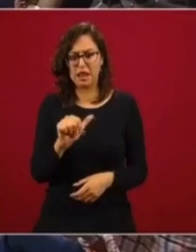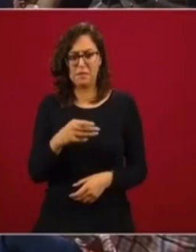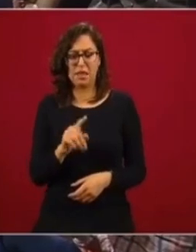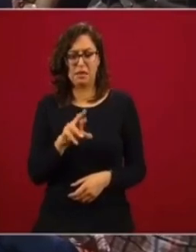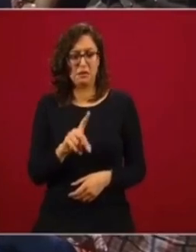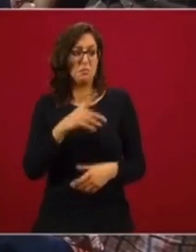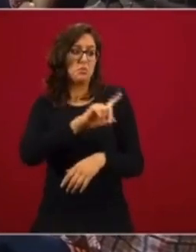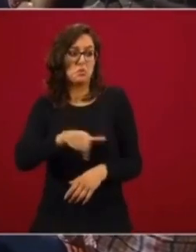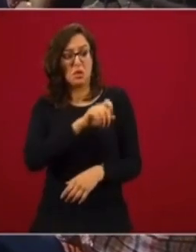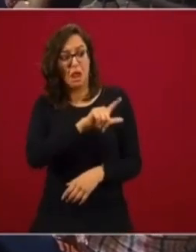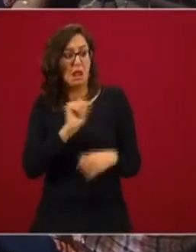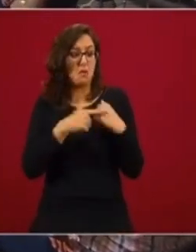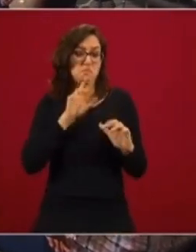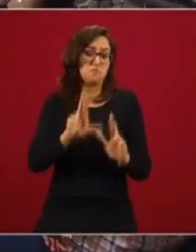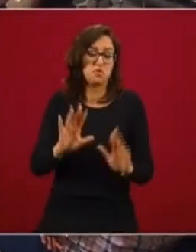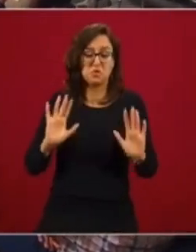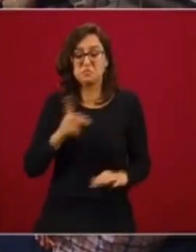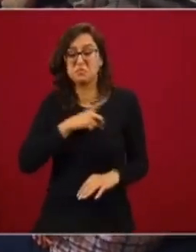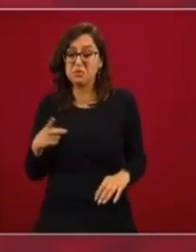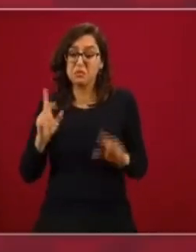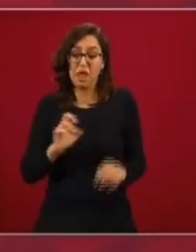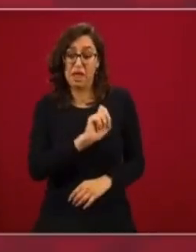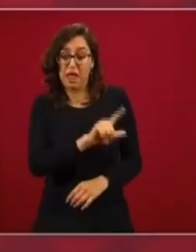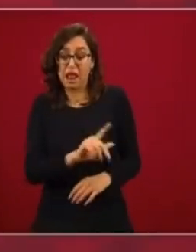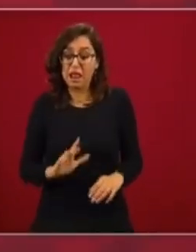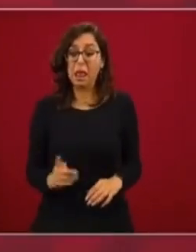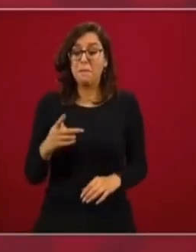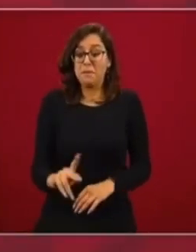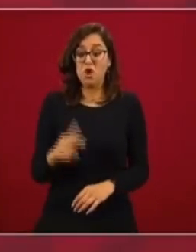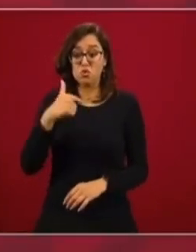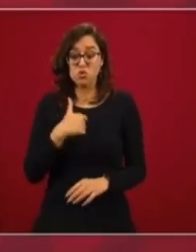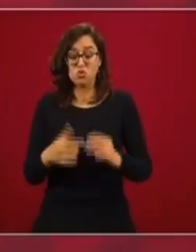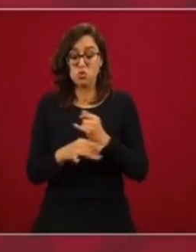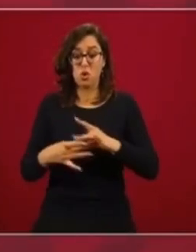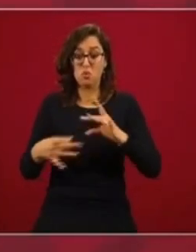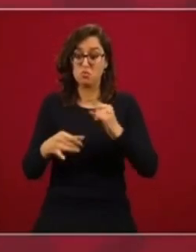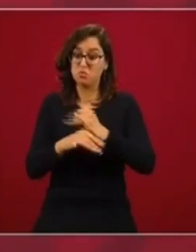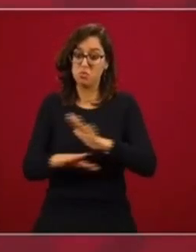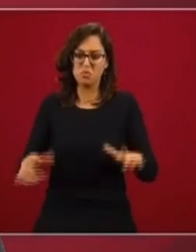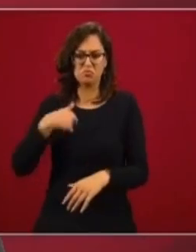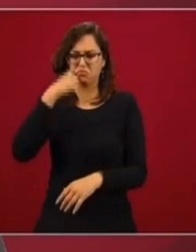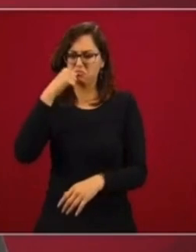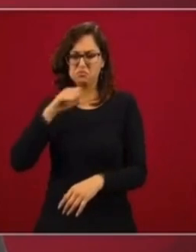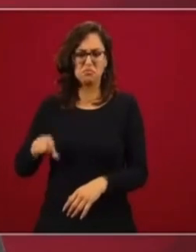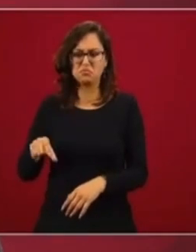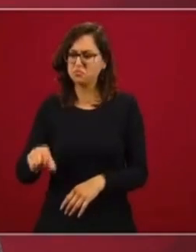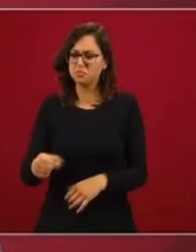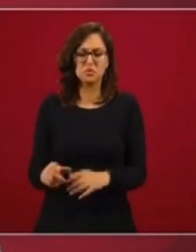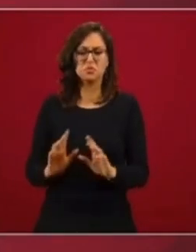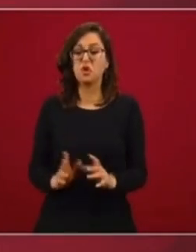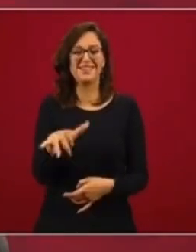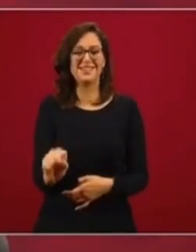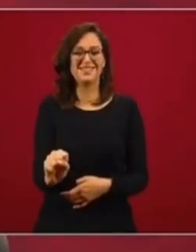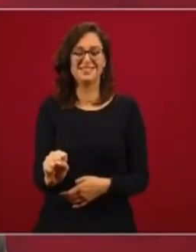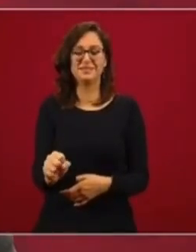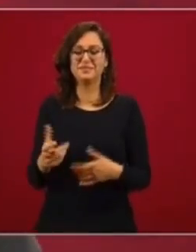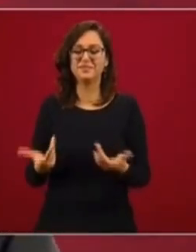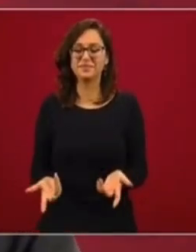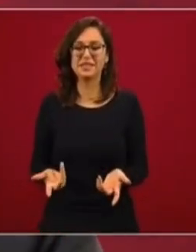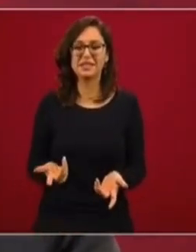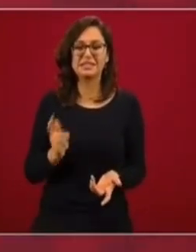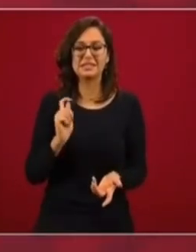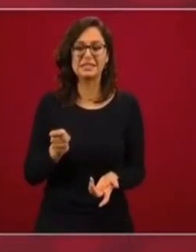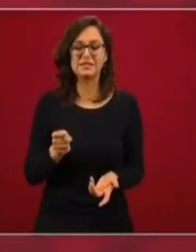responder. Por eso, yo sostengo lo que he sostenido siempre en cuanto a esto. Fue un fraude, no quiere